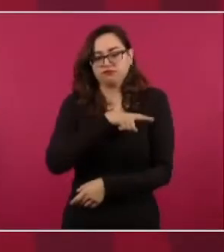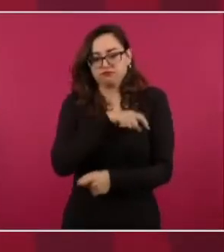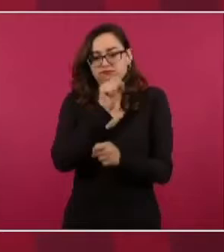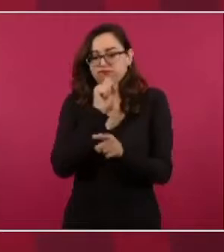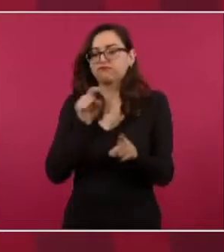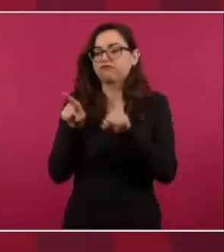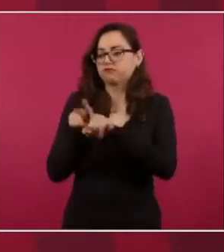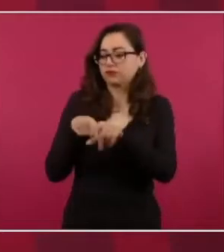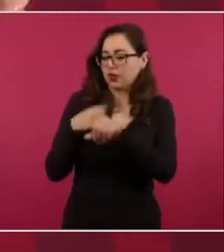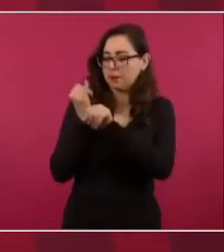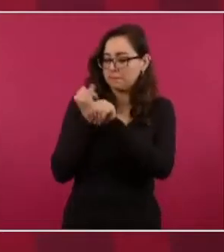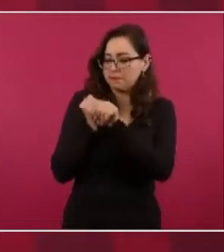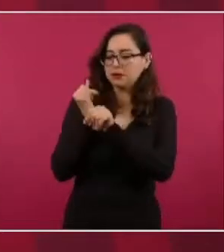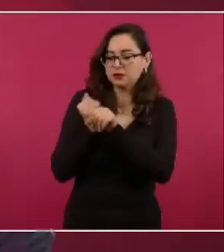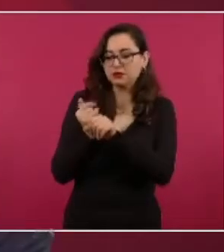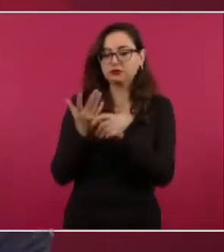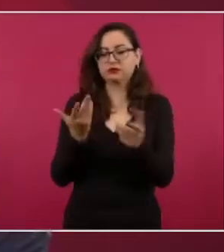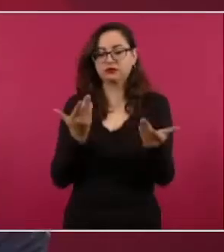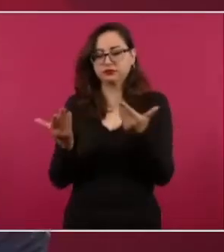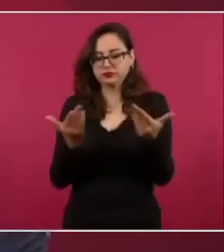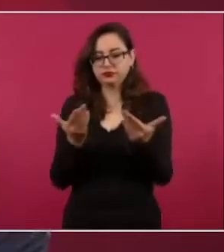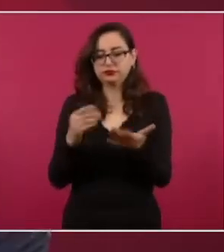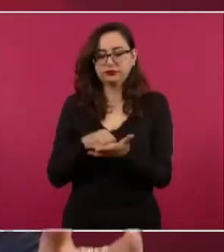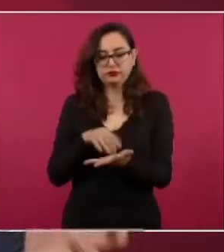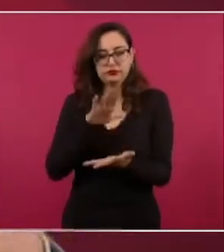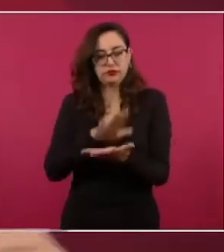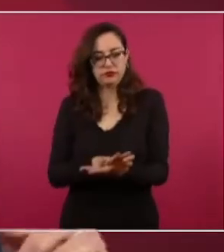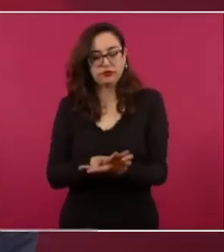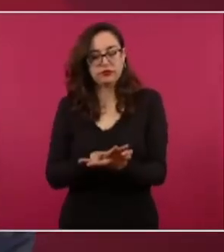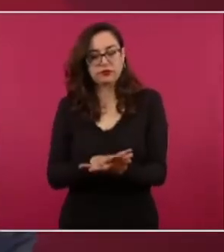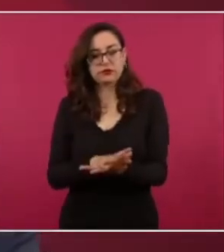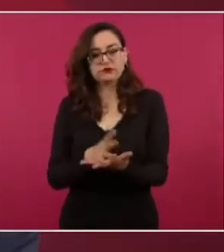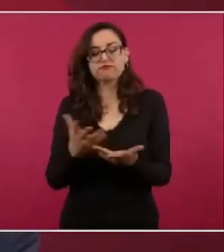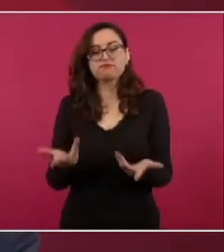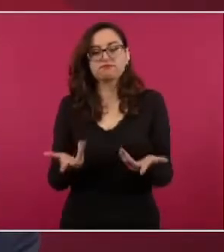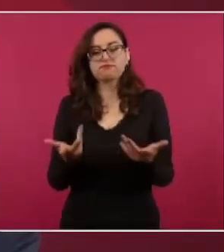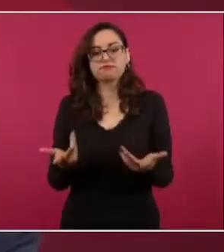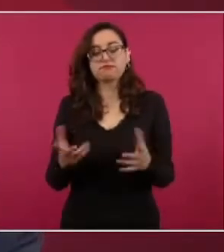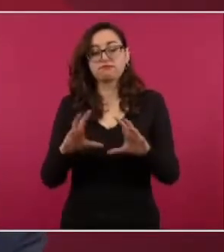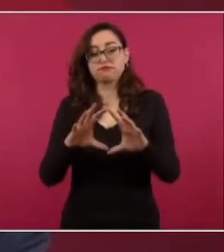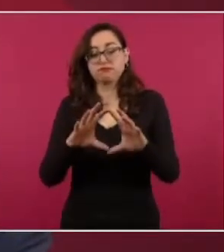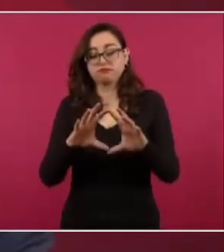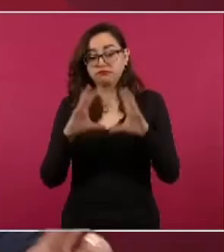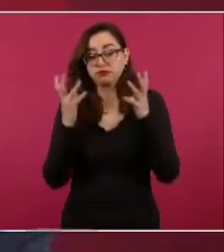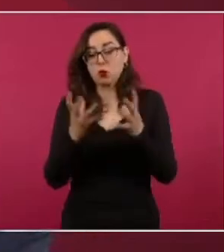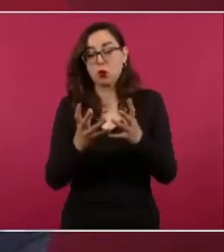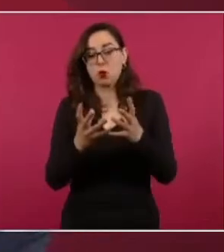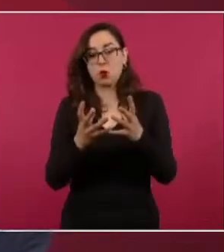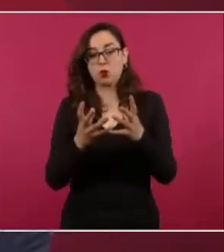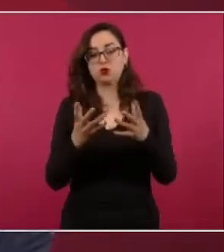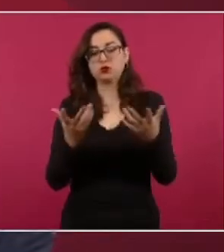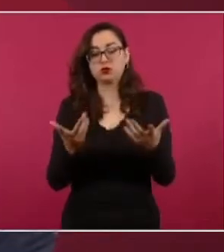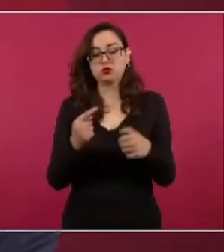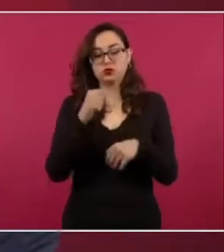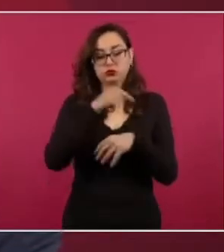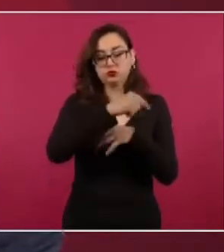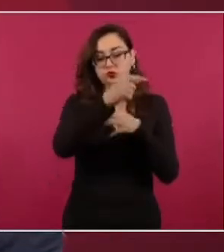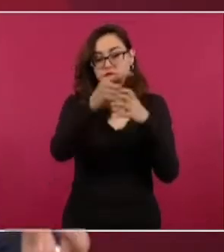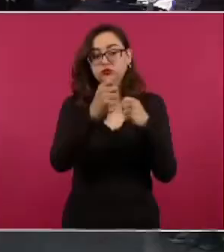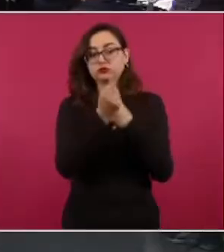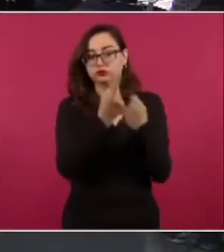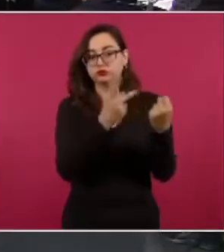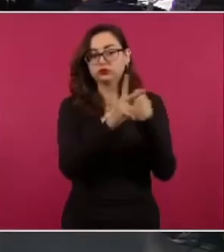utilizado para que sea comparable en el mundo. En el mundo entero, para aquellos países que hacemos este tipo de